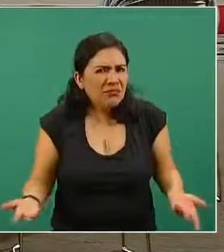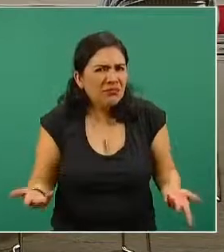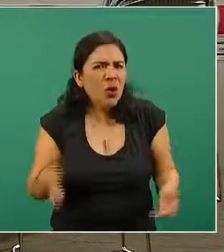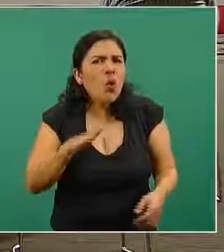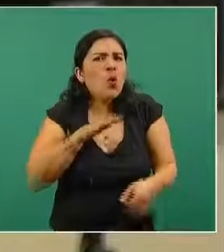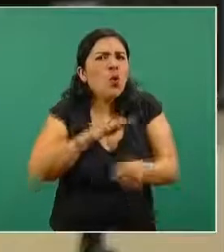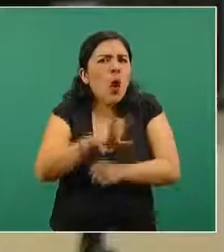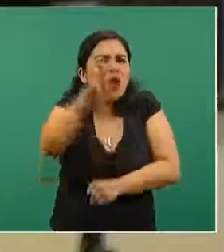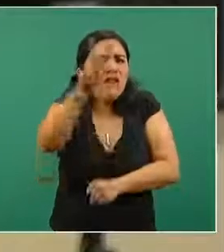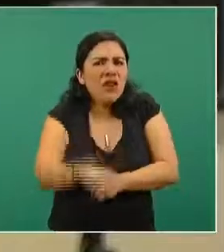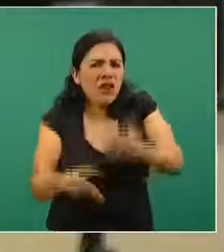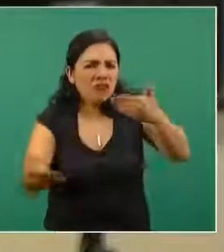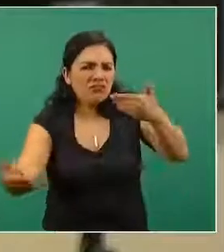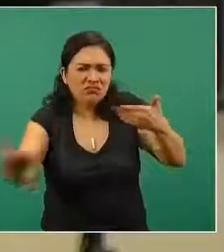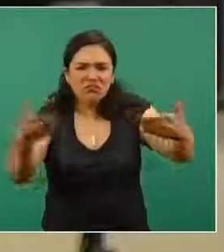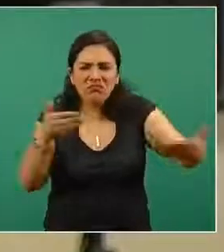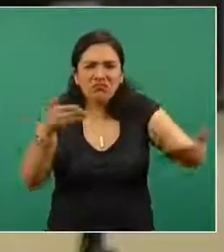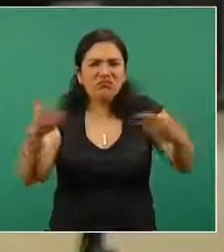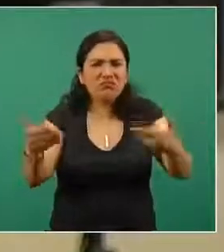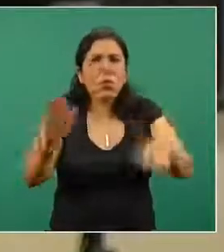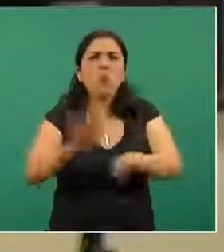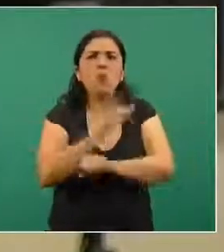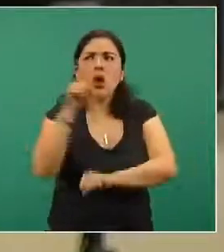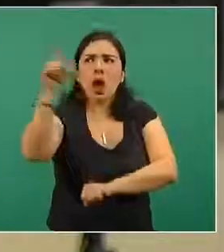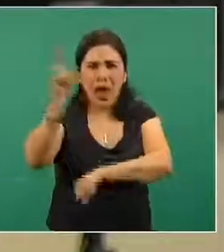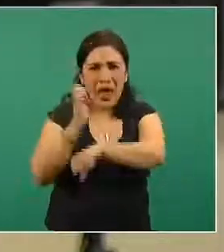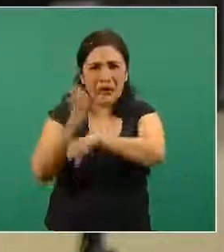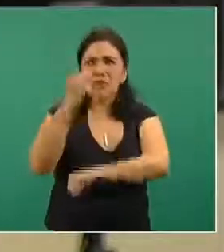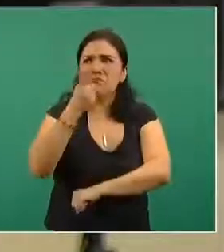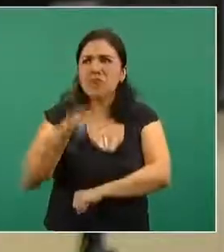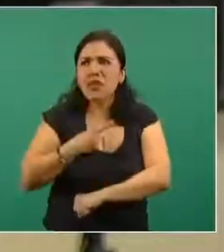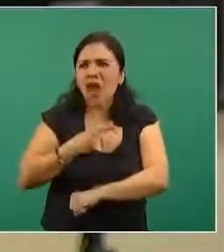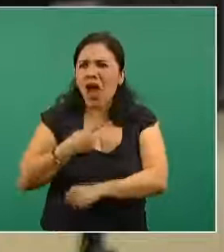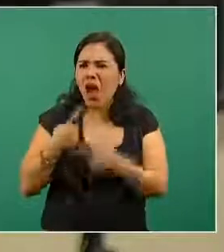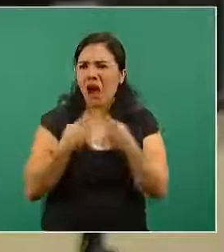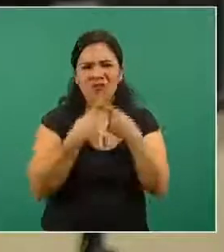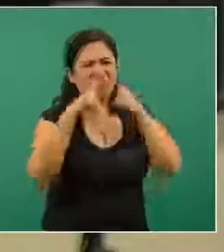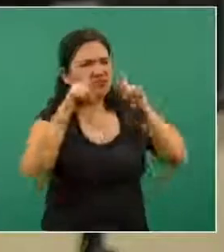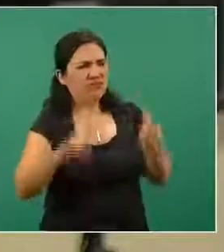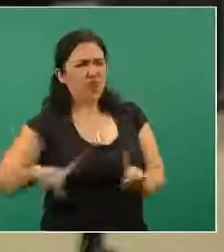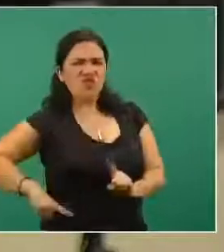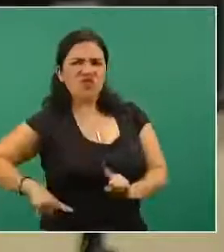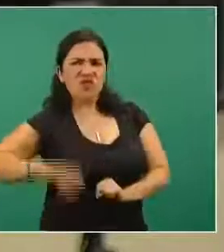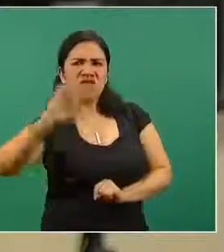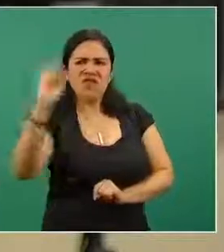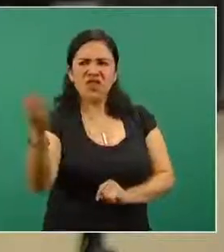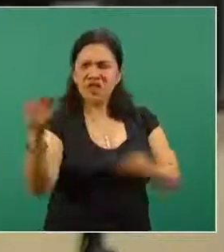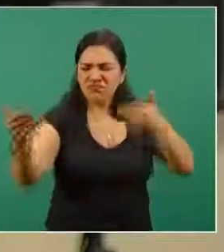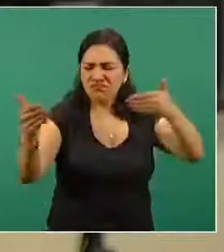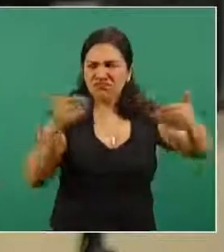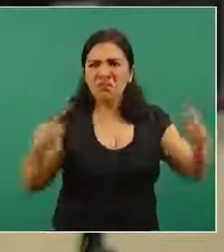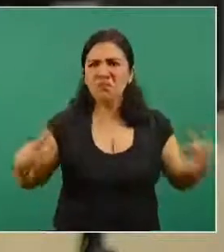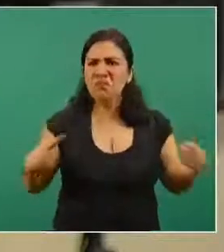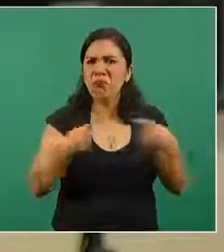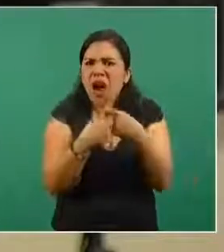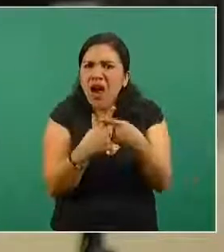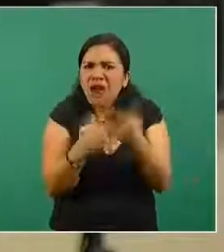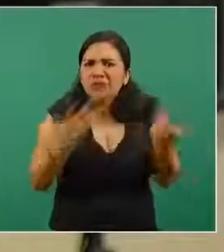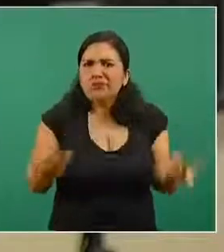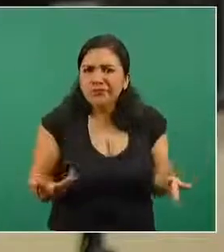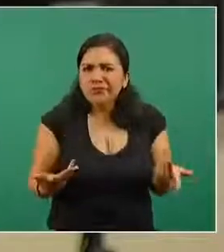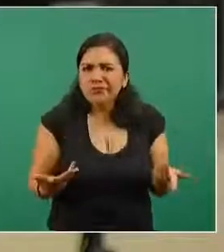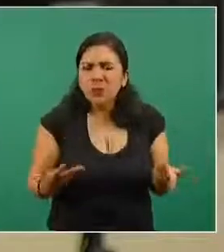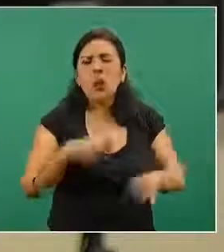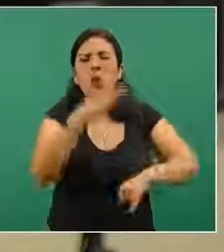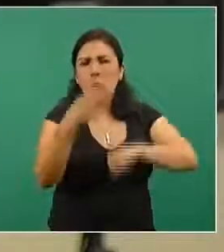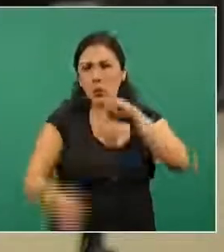datos vamos a tomar como registro, toda vez que en el estado nos informan una cosa y bueno, en el gobierno federal los datos establecidos son diferentes.